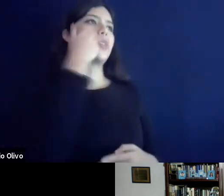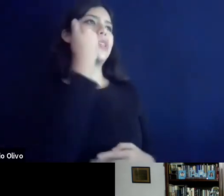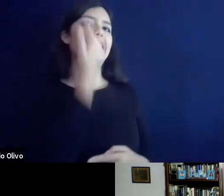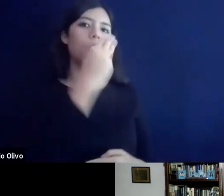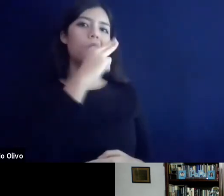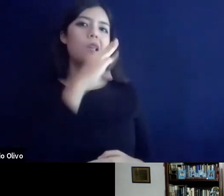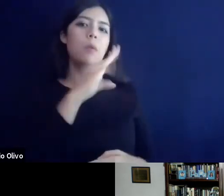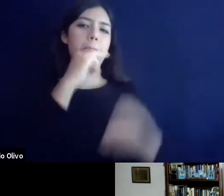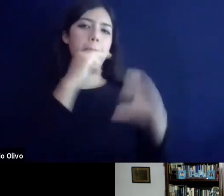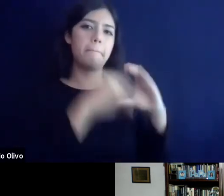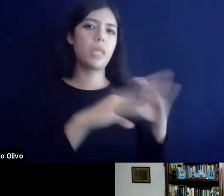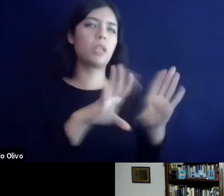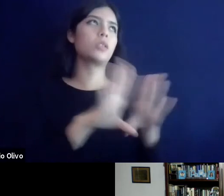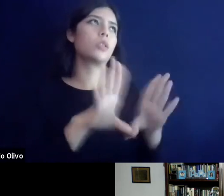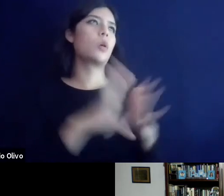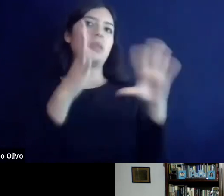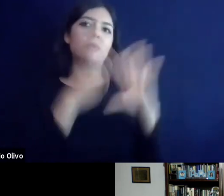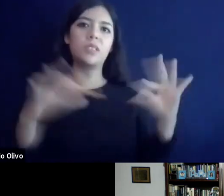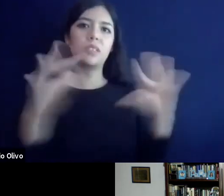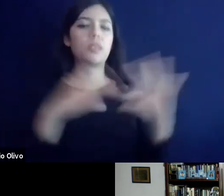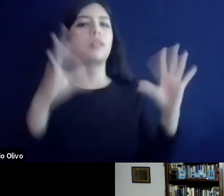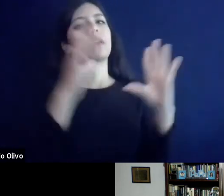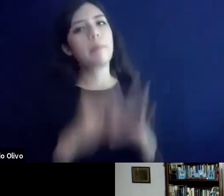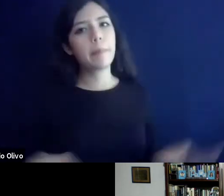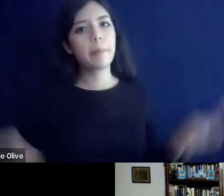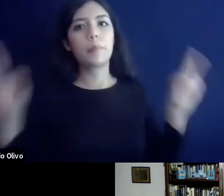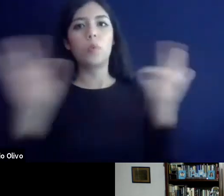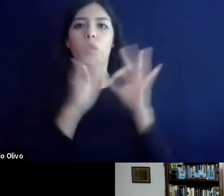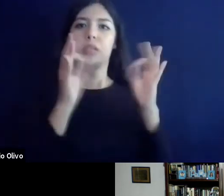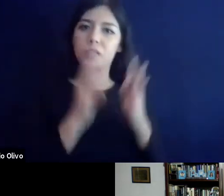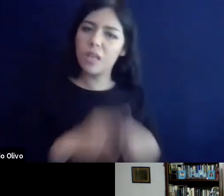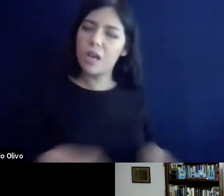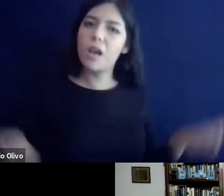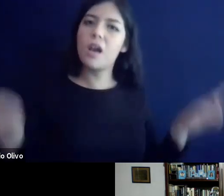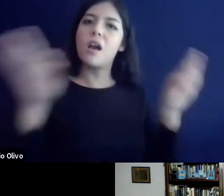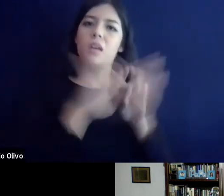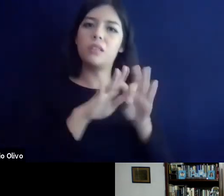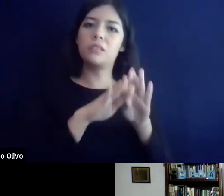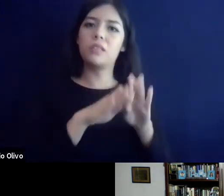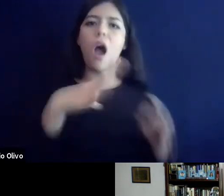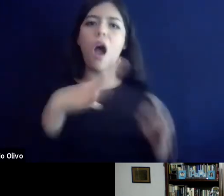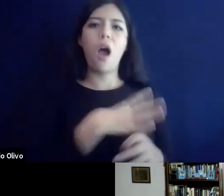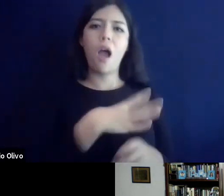es muy importante que en el tiempo donde son niños, donde